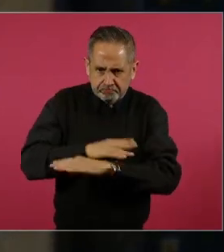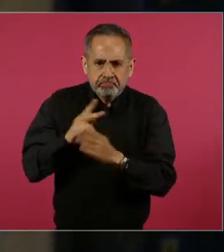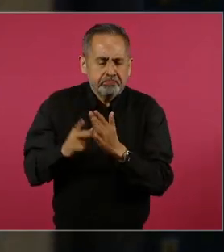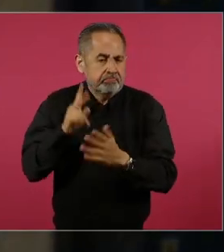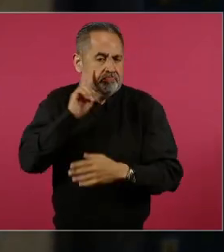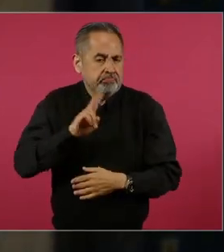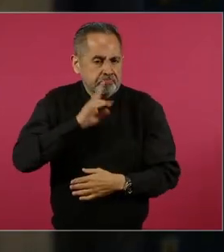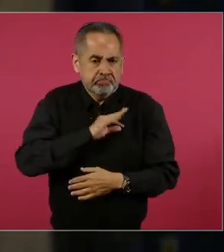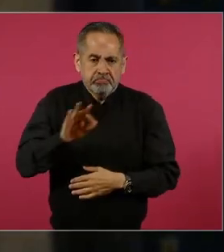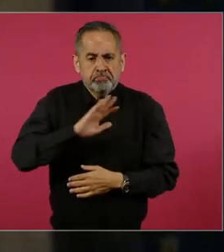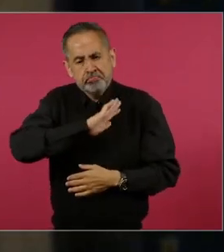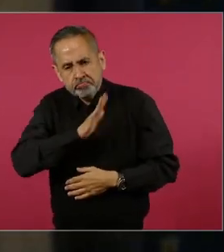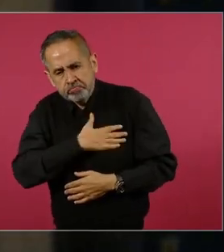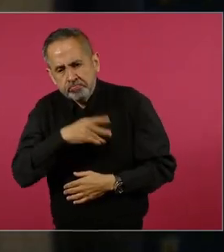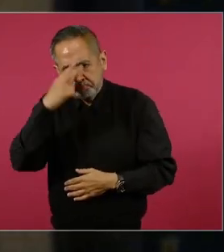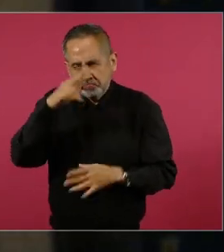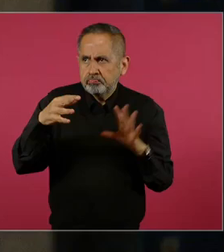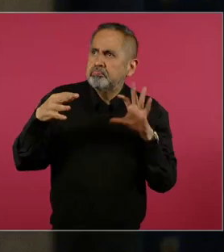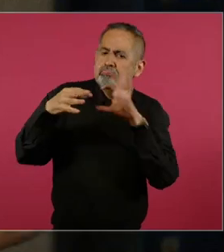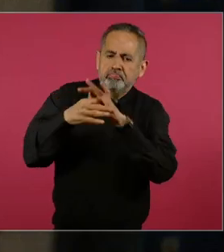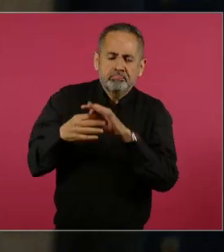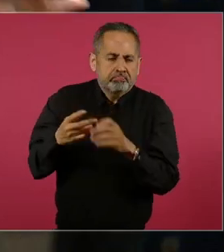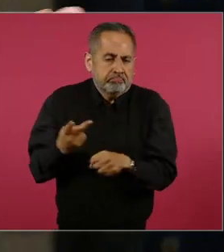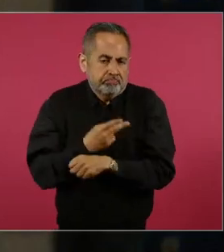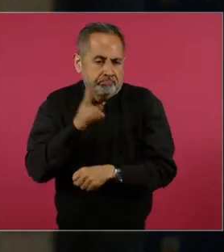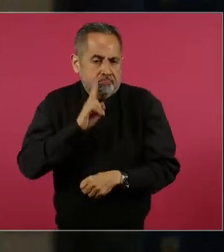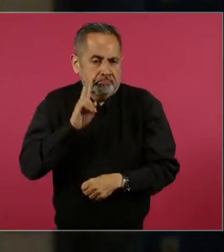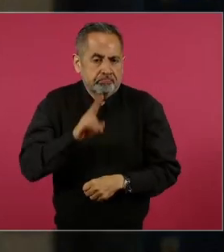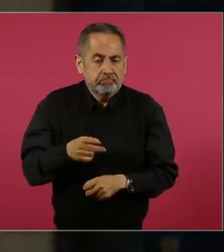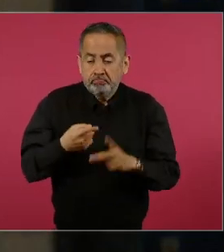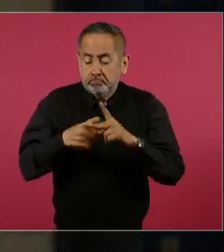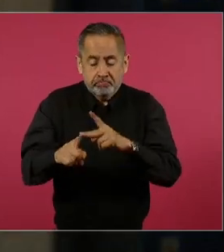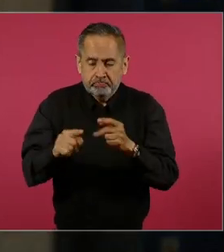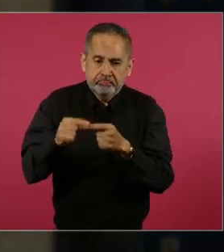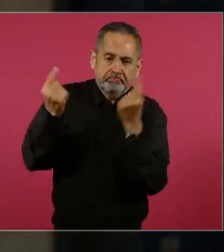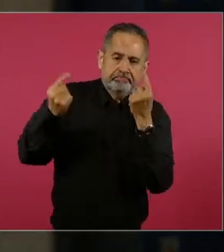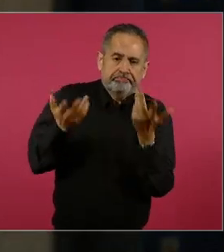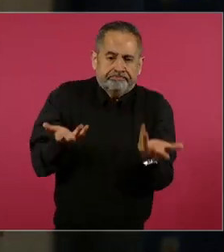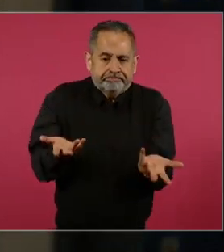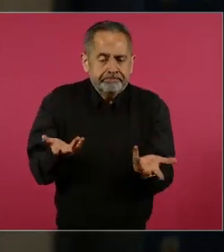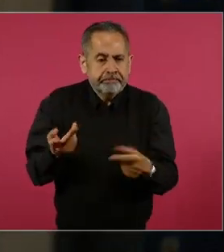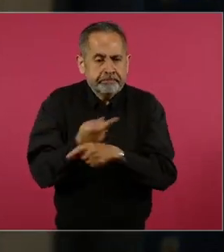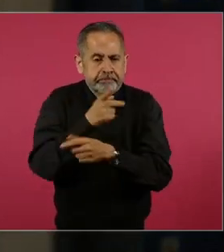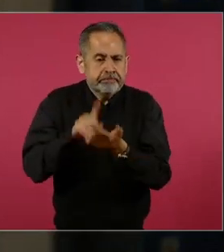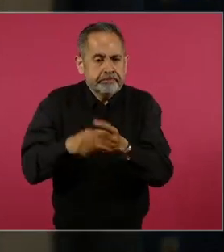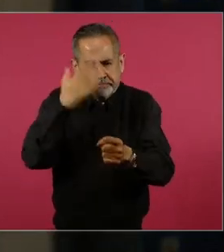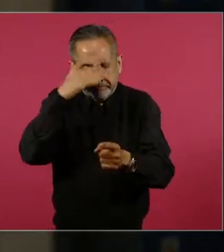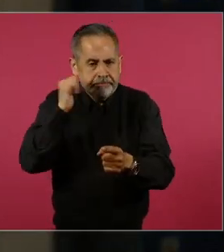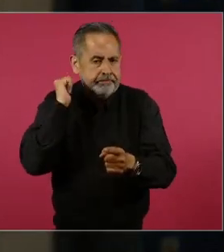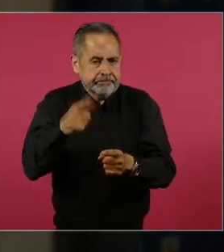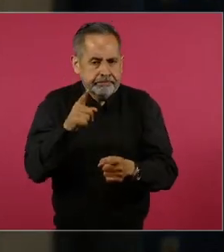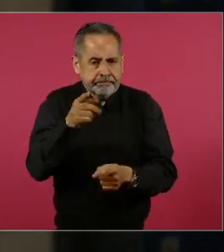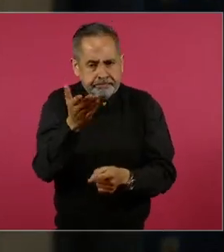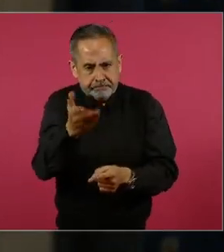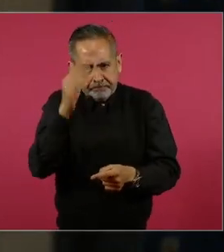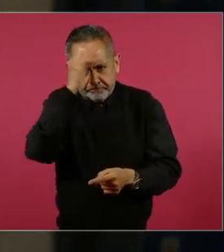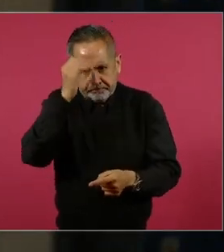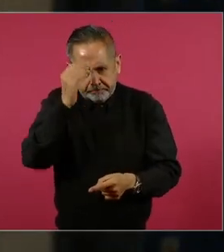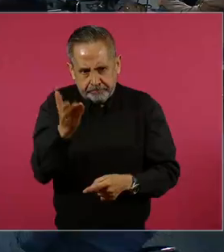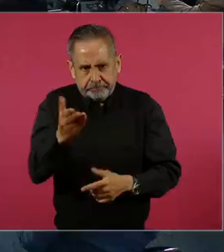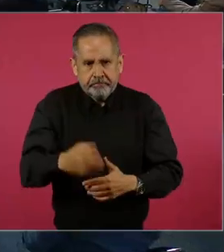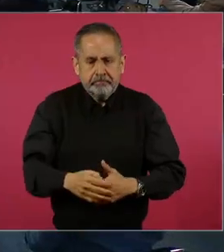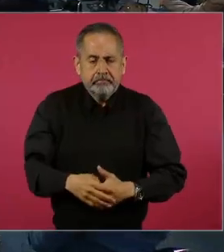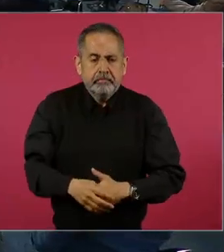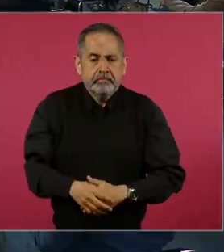reanudara esta relación diplomática y pues arranca de esta manera. Saber la postura que toma al respecto.